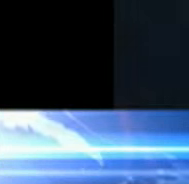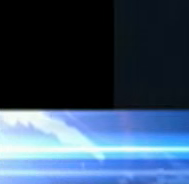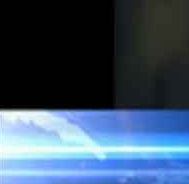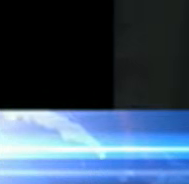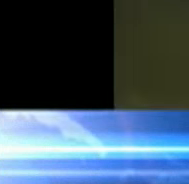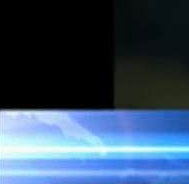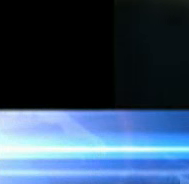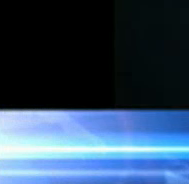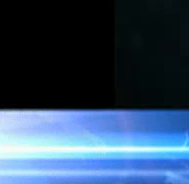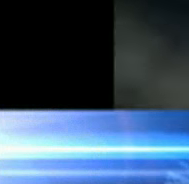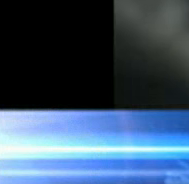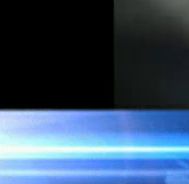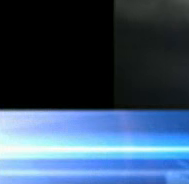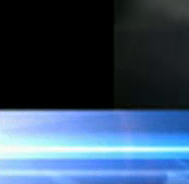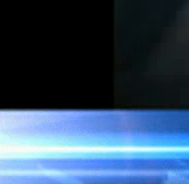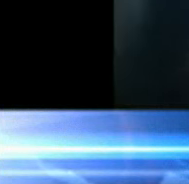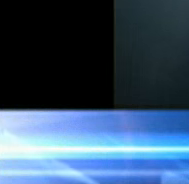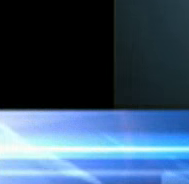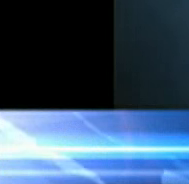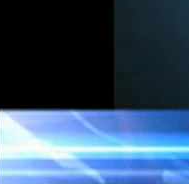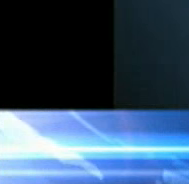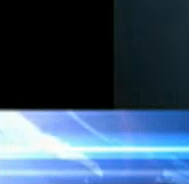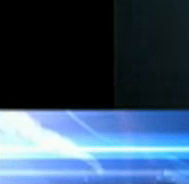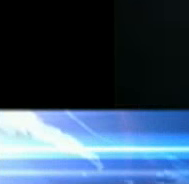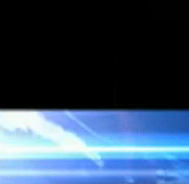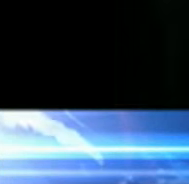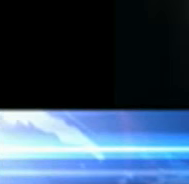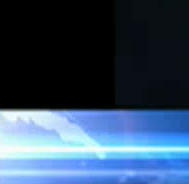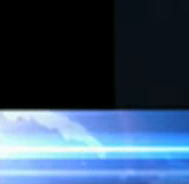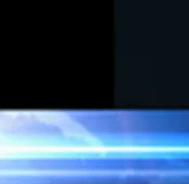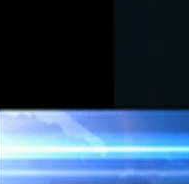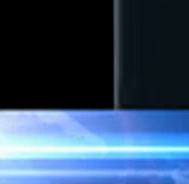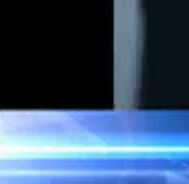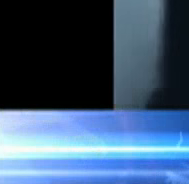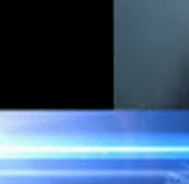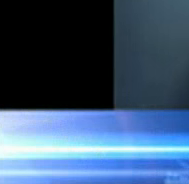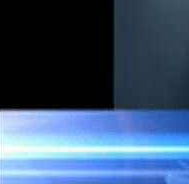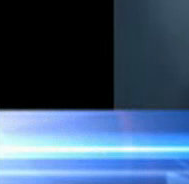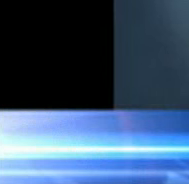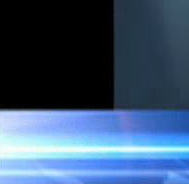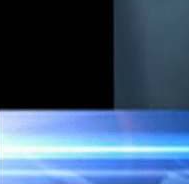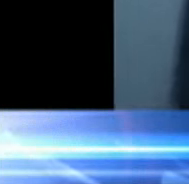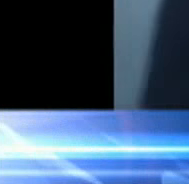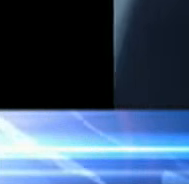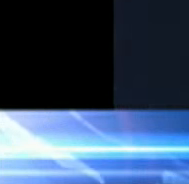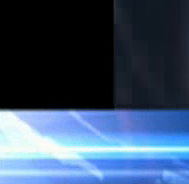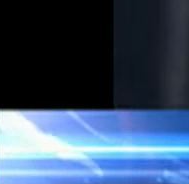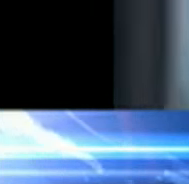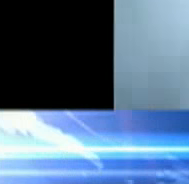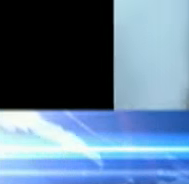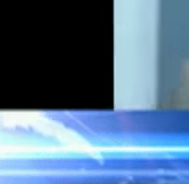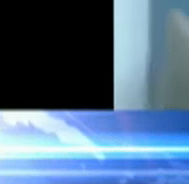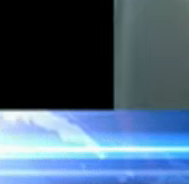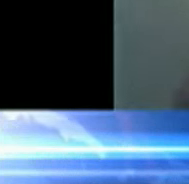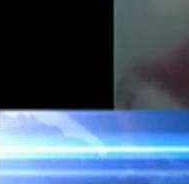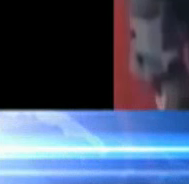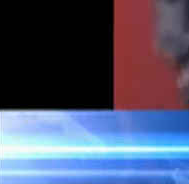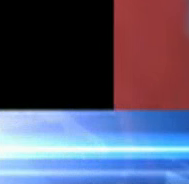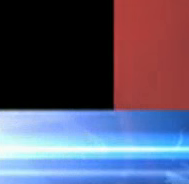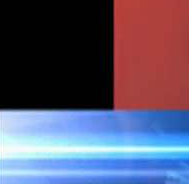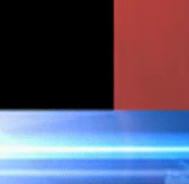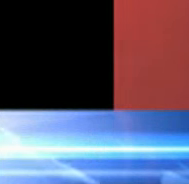Lo atrapó infragante. Una mujer con una orden fiscal entró con policías a una habitación de un motel y